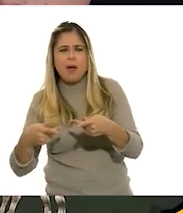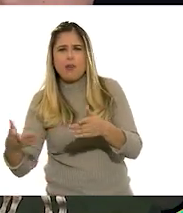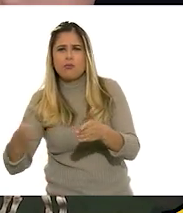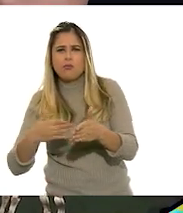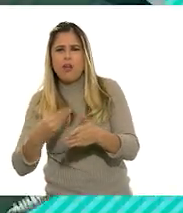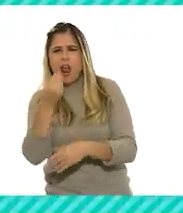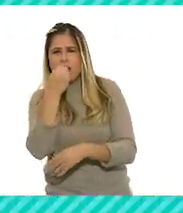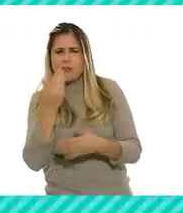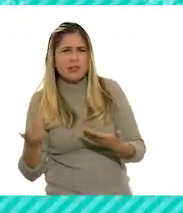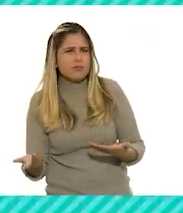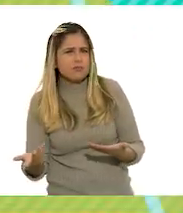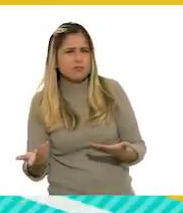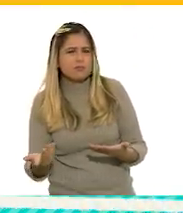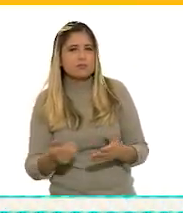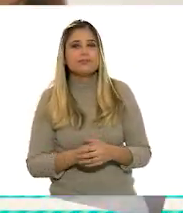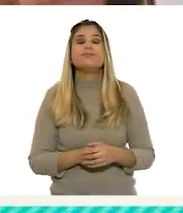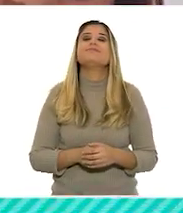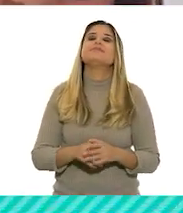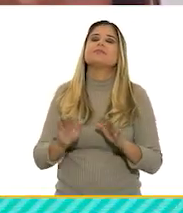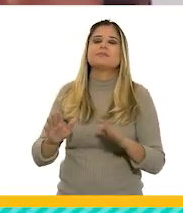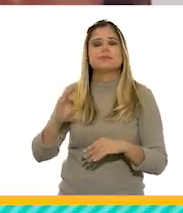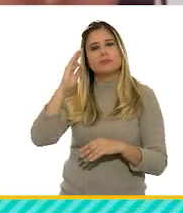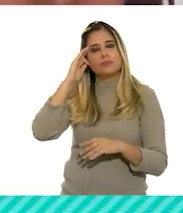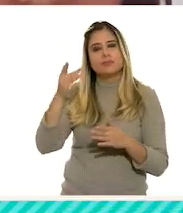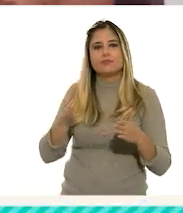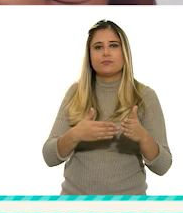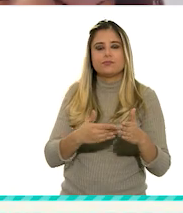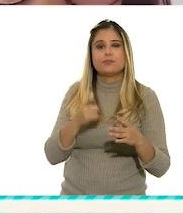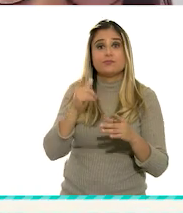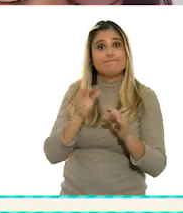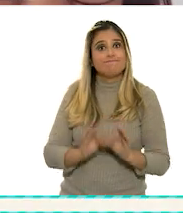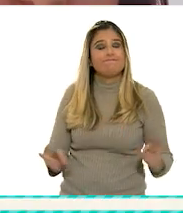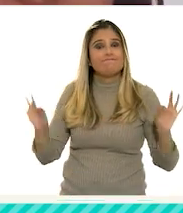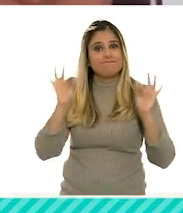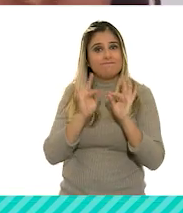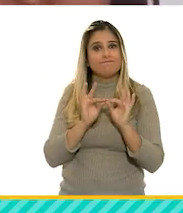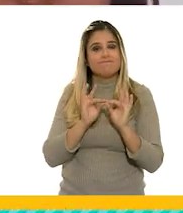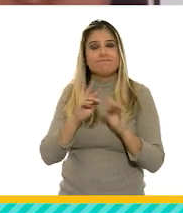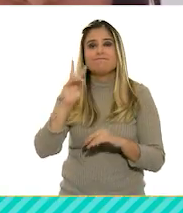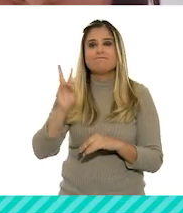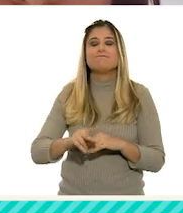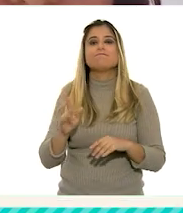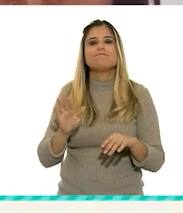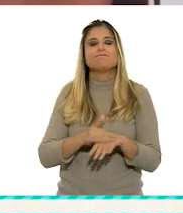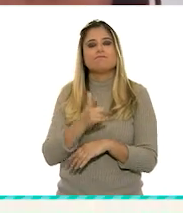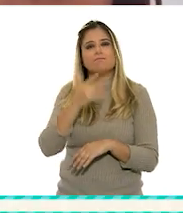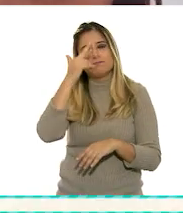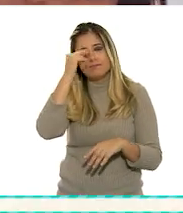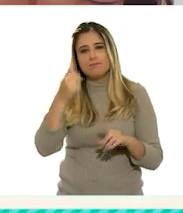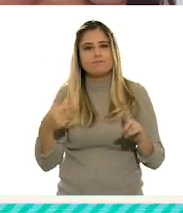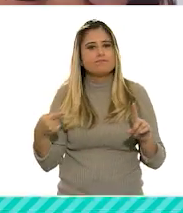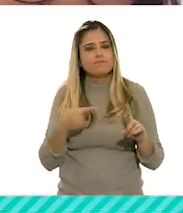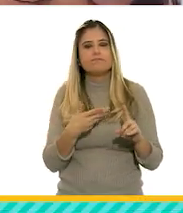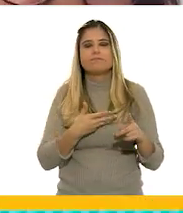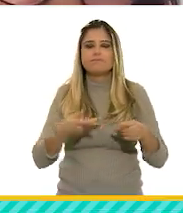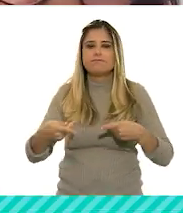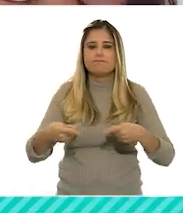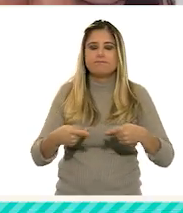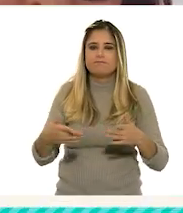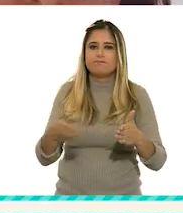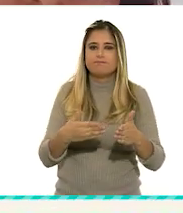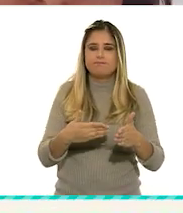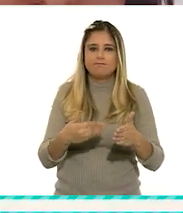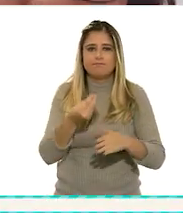alimentos? El tiempo en la cocina es importantísimo, sobre todo al momento de preparar nuestros